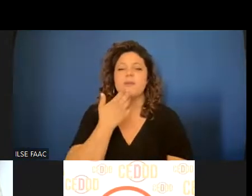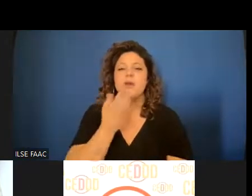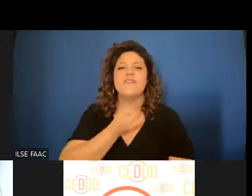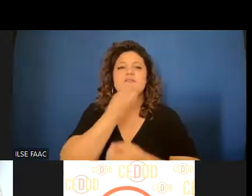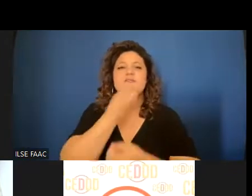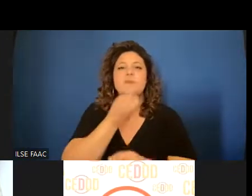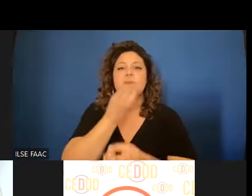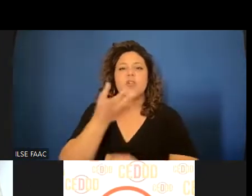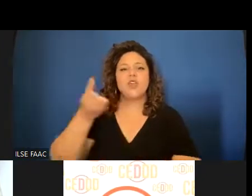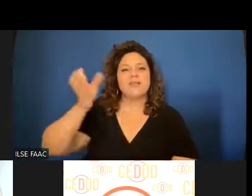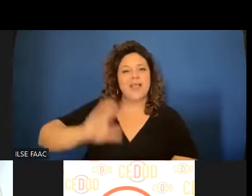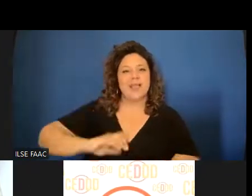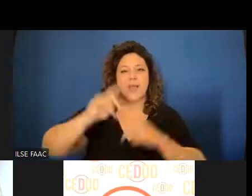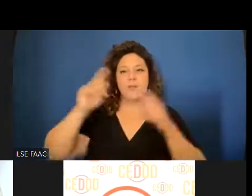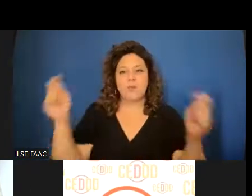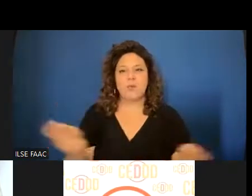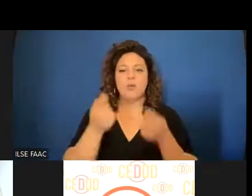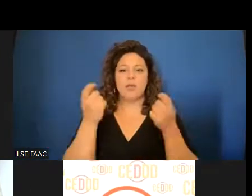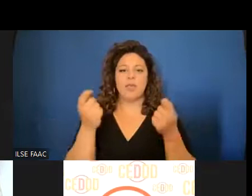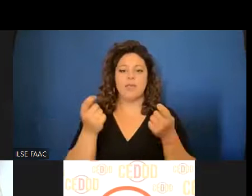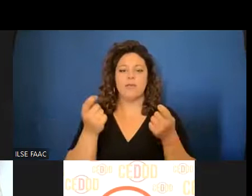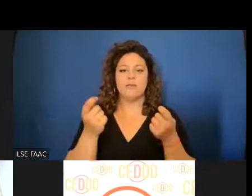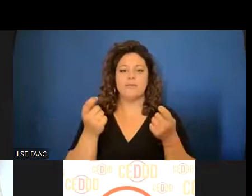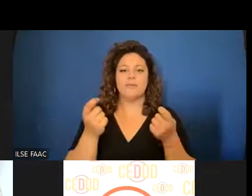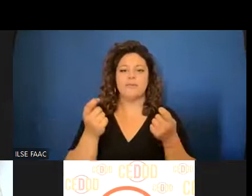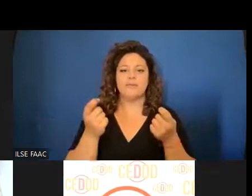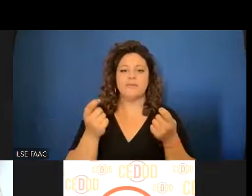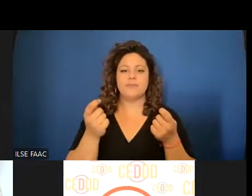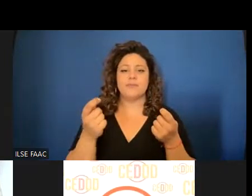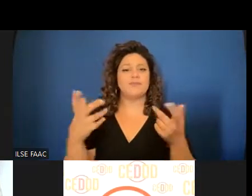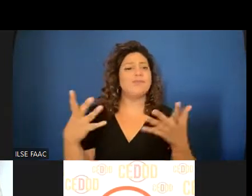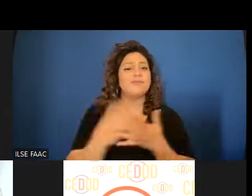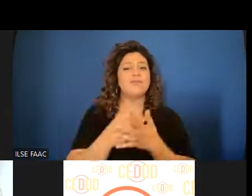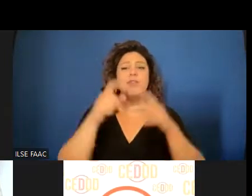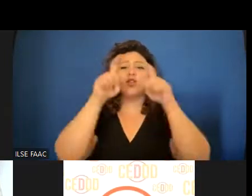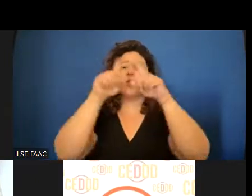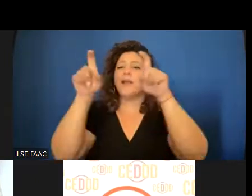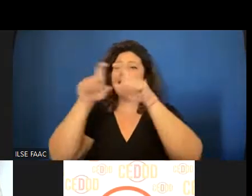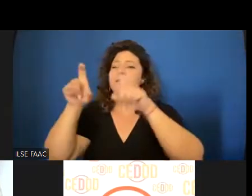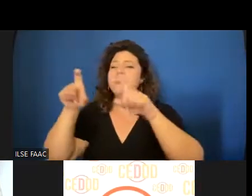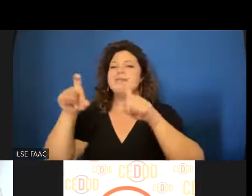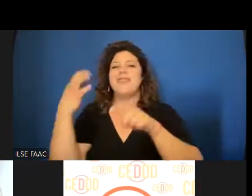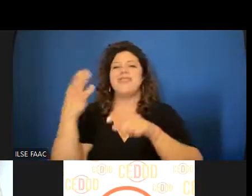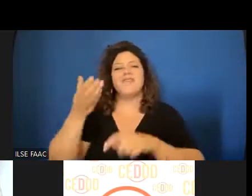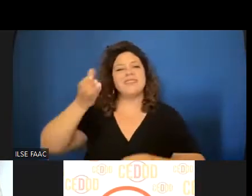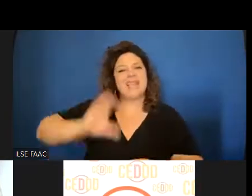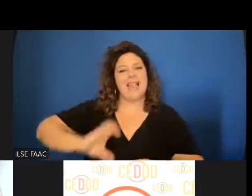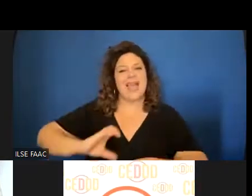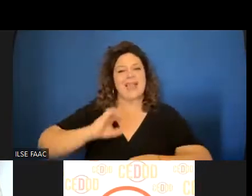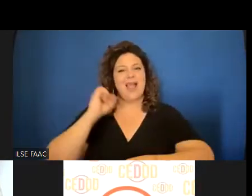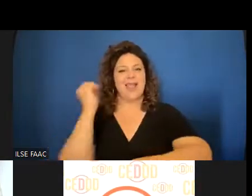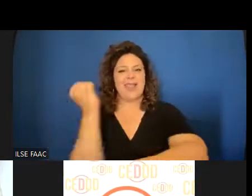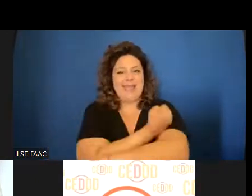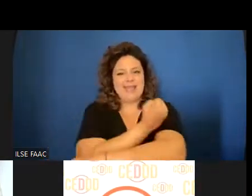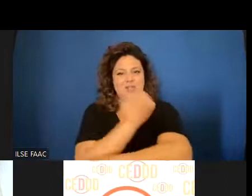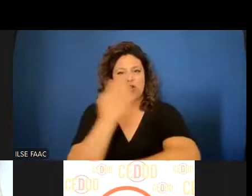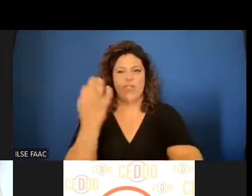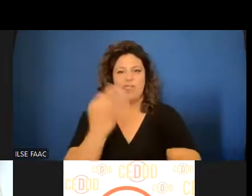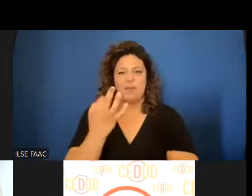algunos casos. De meses, pero de muchos meses, de 9 meses, incluso de un año, y luego sí que es verdad que los criterios de